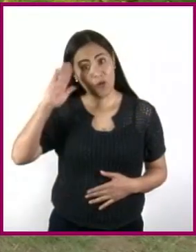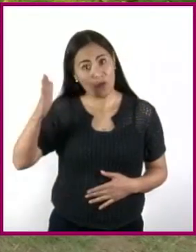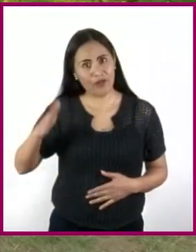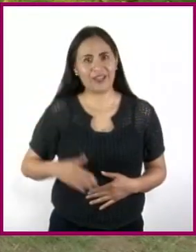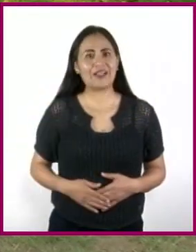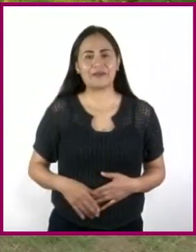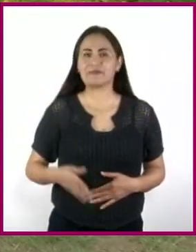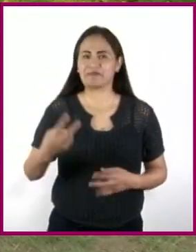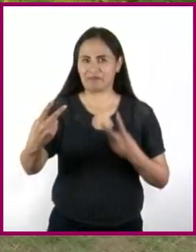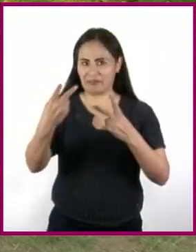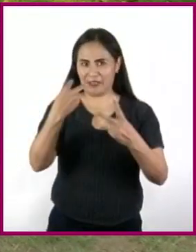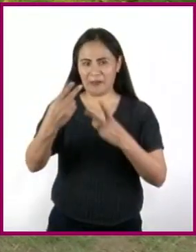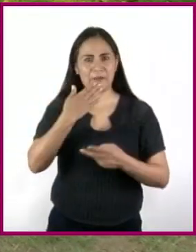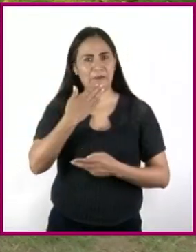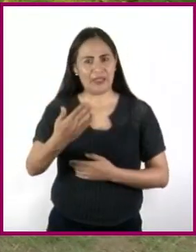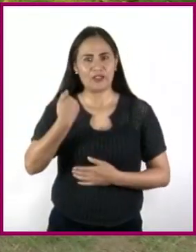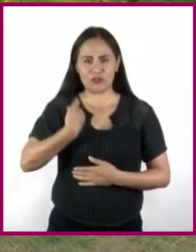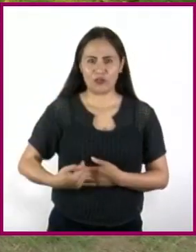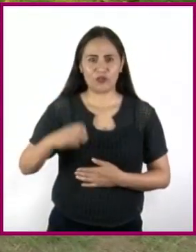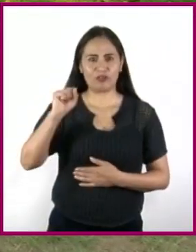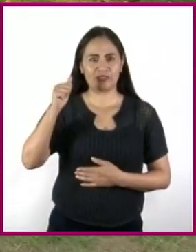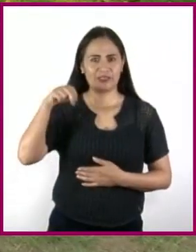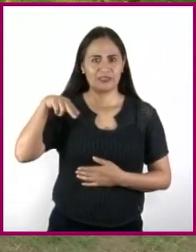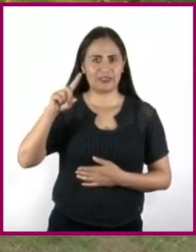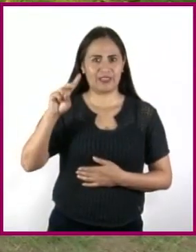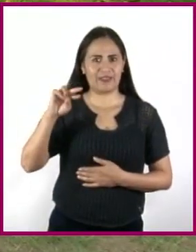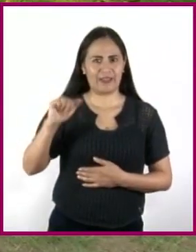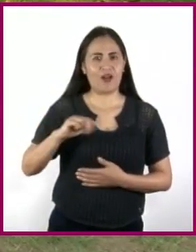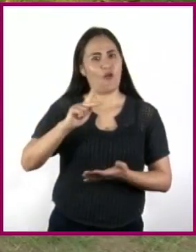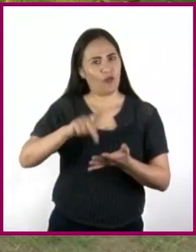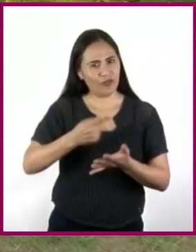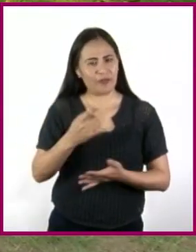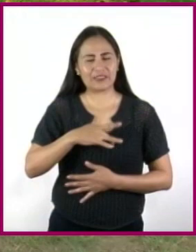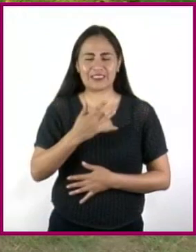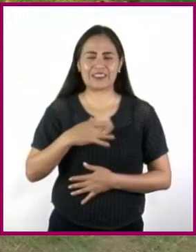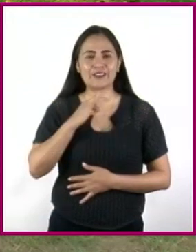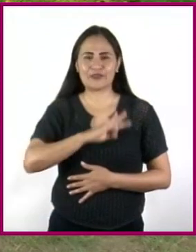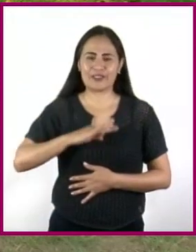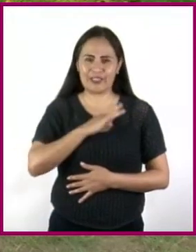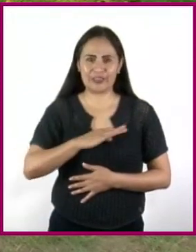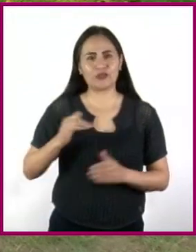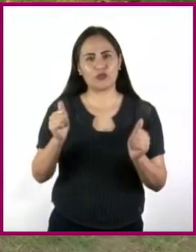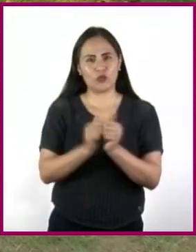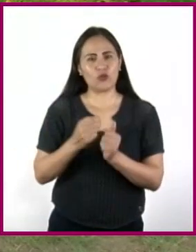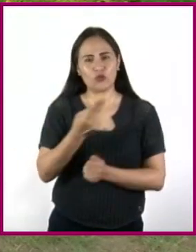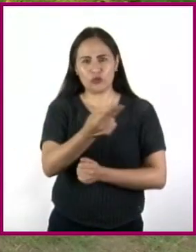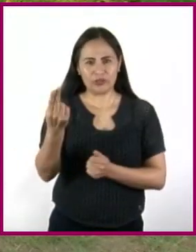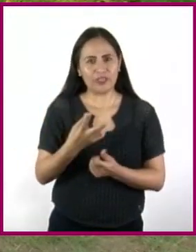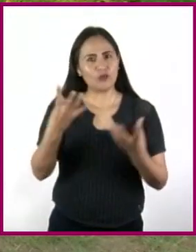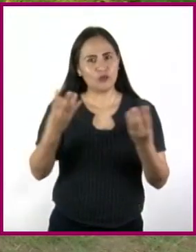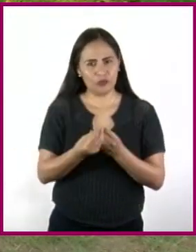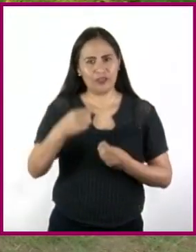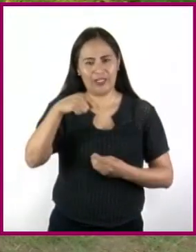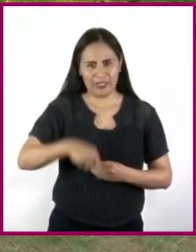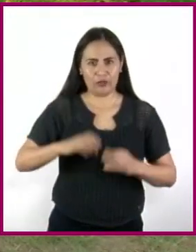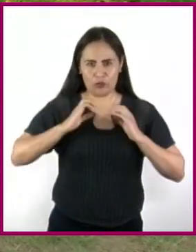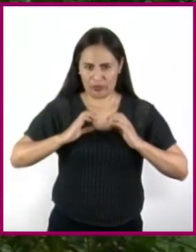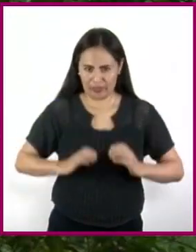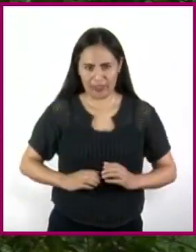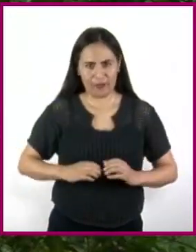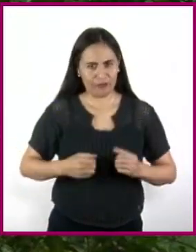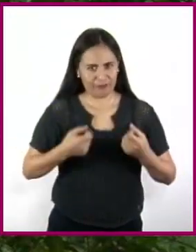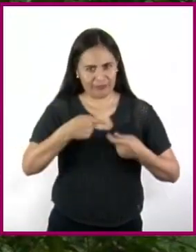que están aquí. Mi nombre es Sandra y estoy feliz de estar con ustedes una vez más en su programa de cuidado físico corporal de jóvenes por